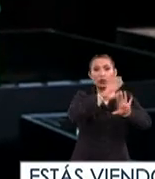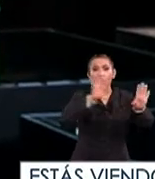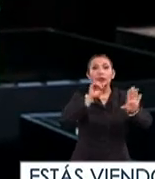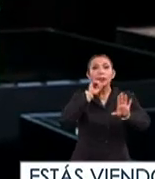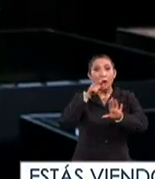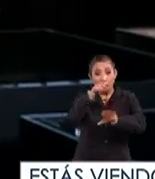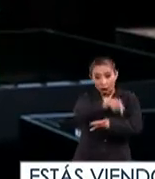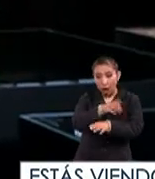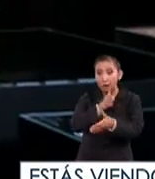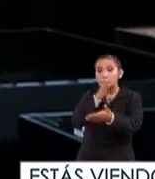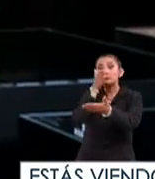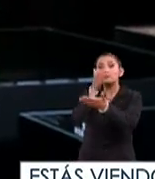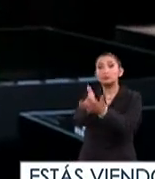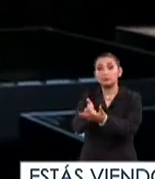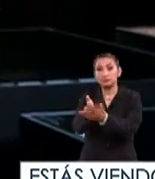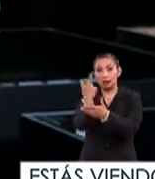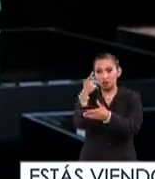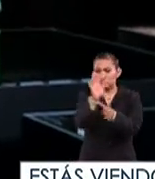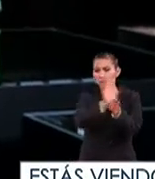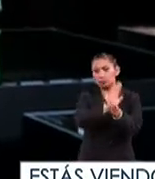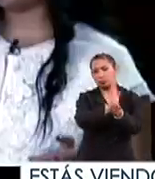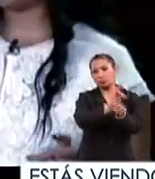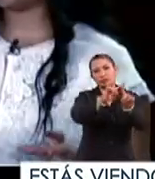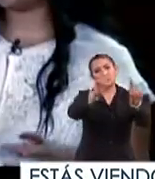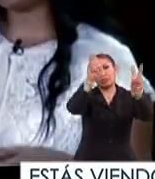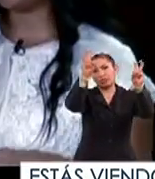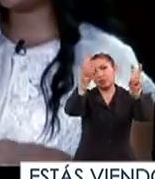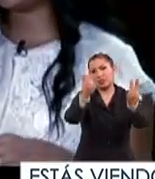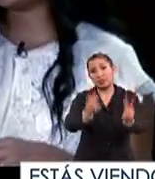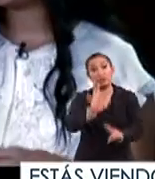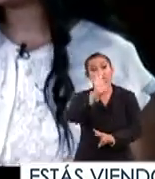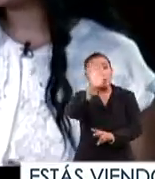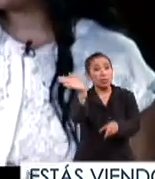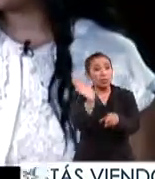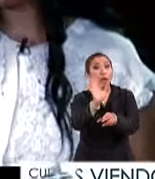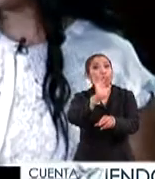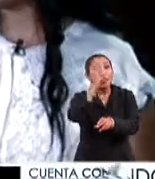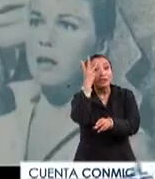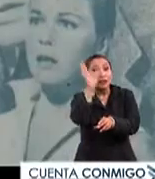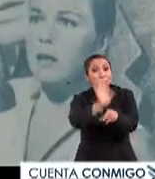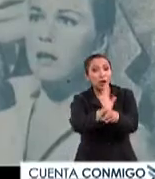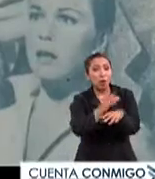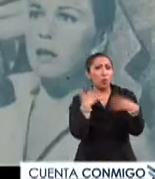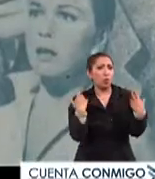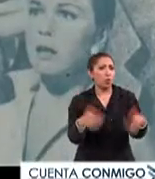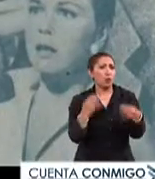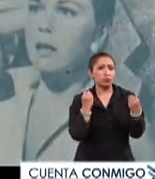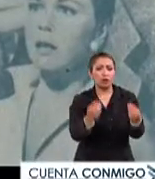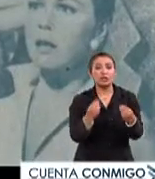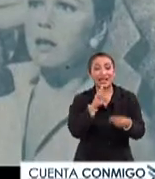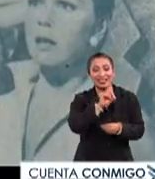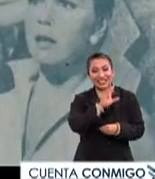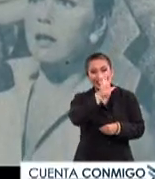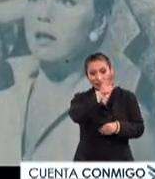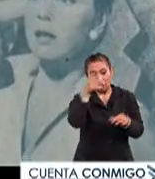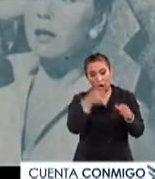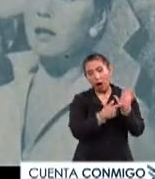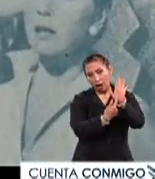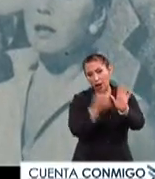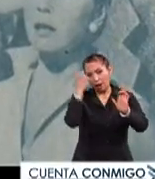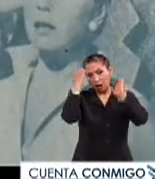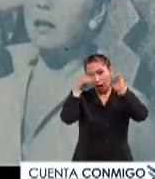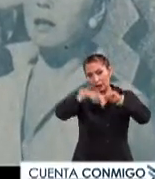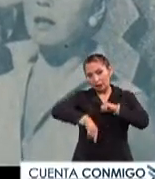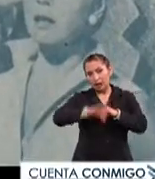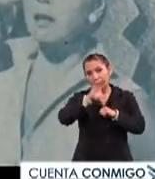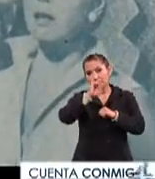tuvo, bueno, su filmografía es muy extensa. Más de Grabó 50 películas, 53 creo, películas, Imagínate, ¿no? una barbaridad. 35 de las cuales vamos a presentar aquí en